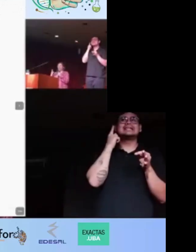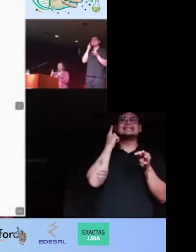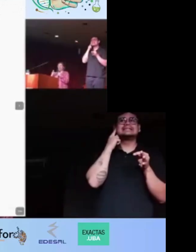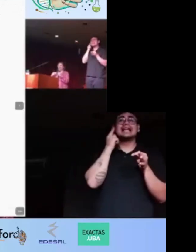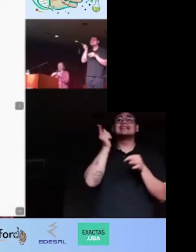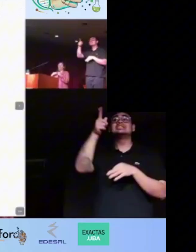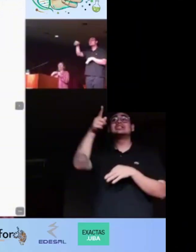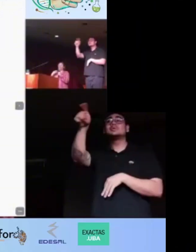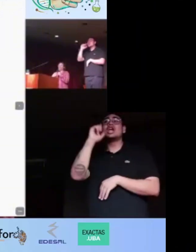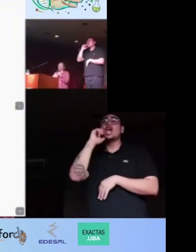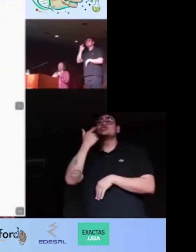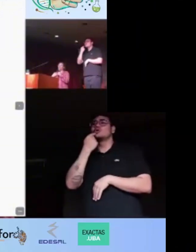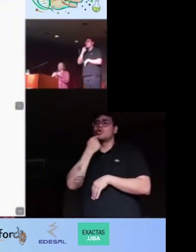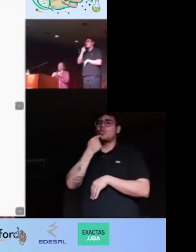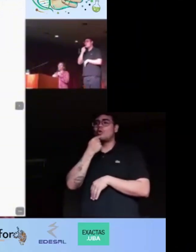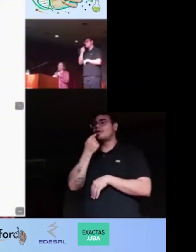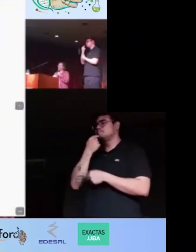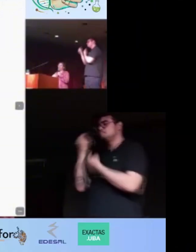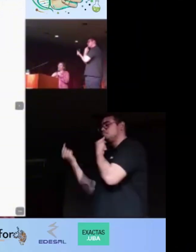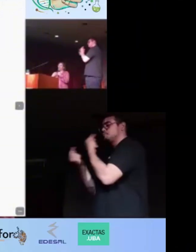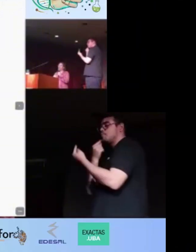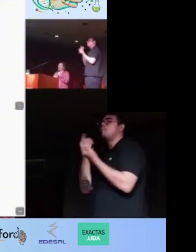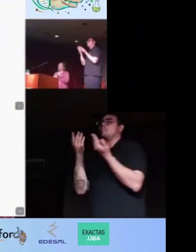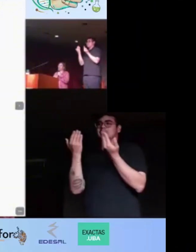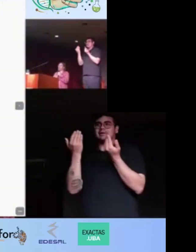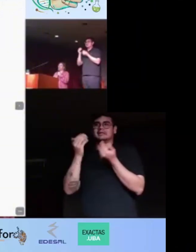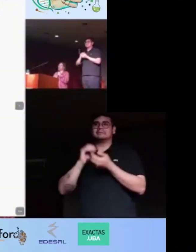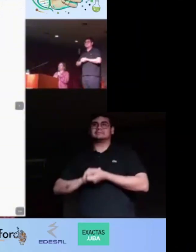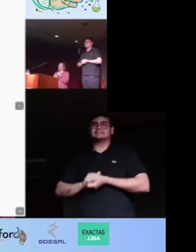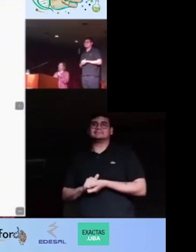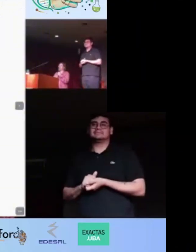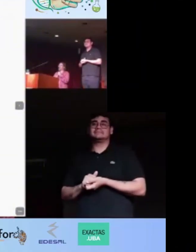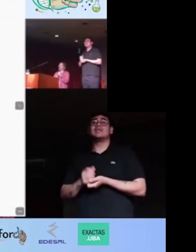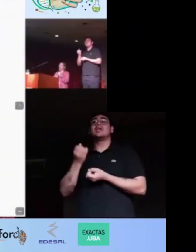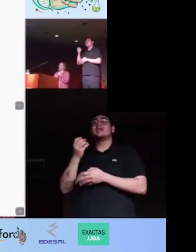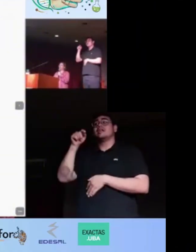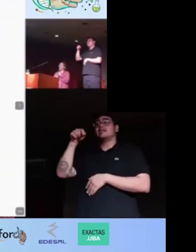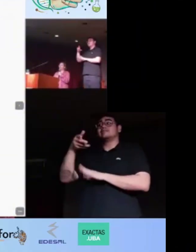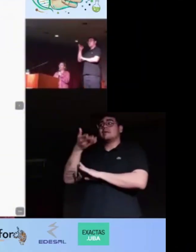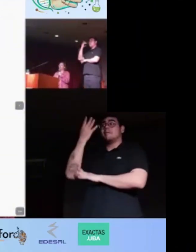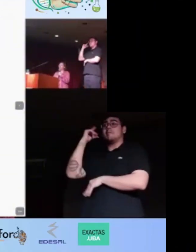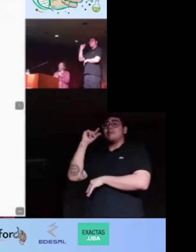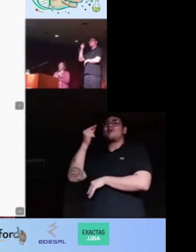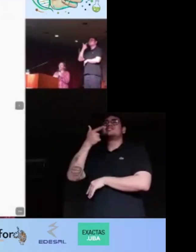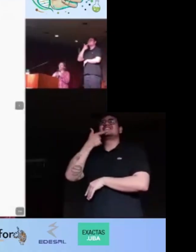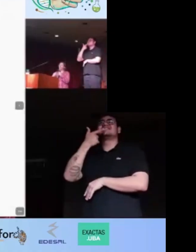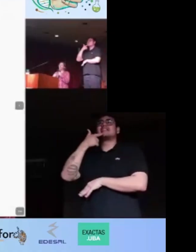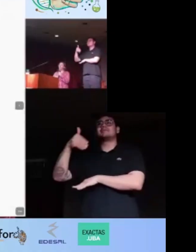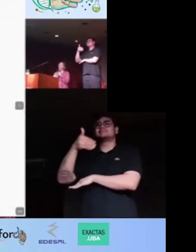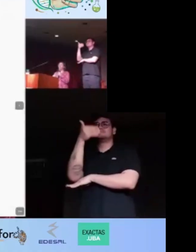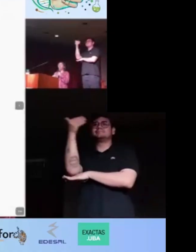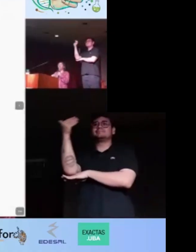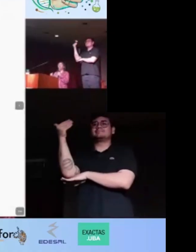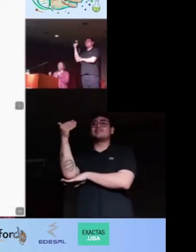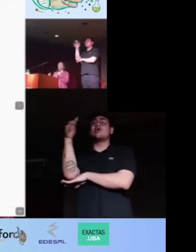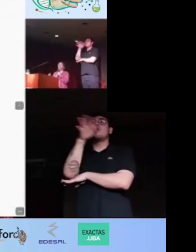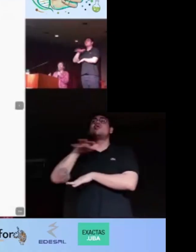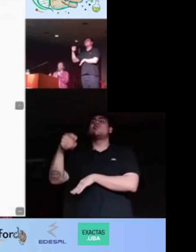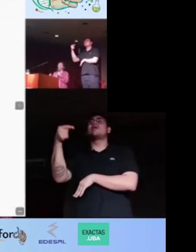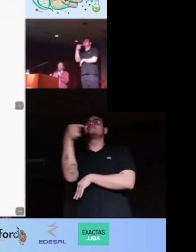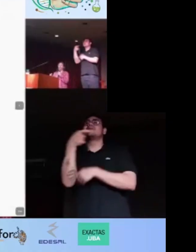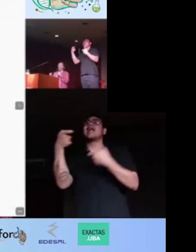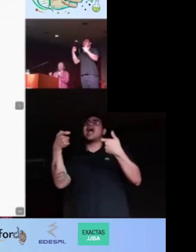claro. Esta charla fue presentada este año, en septiembre, en lo que se llama la Asociación de Física